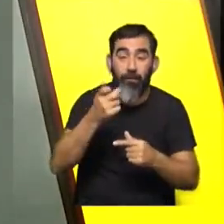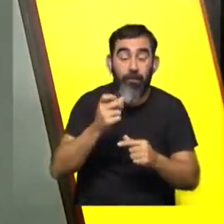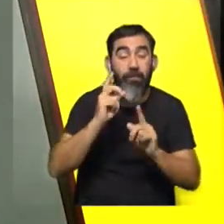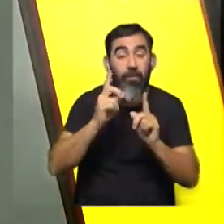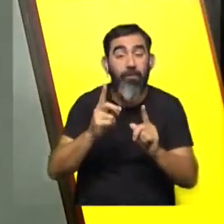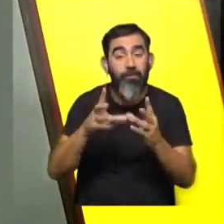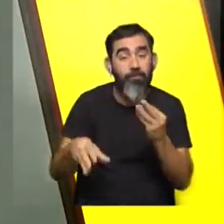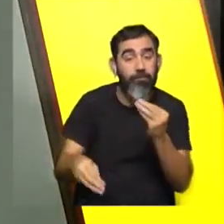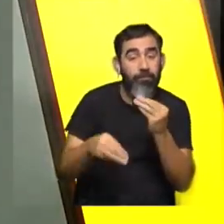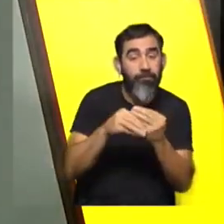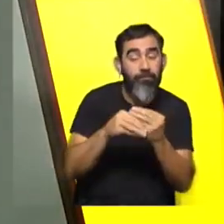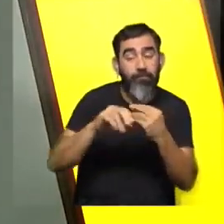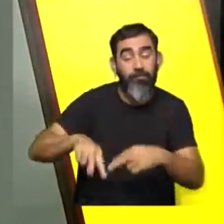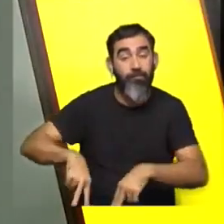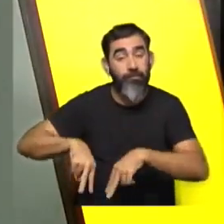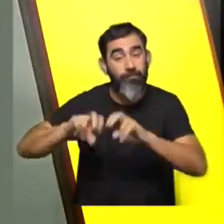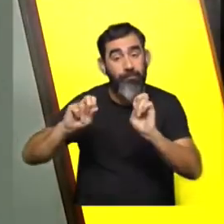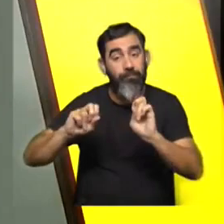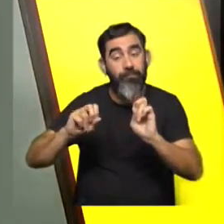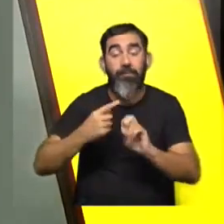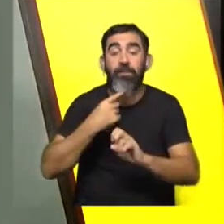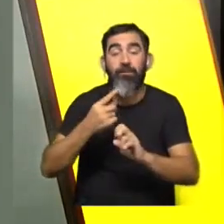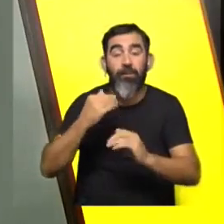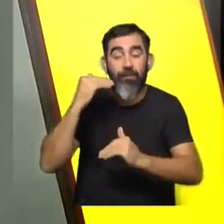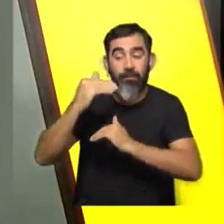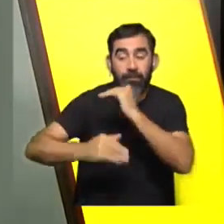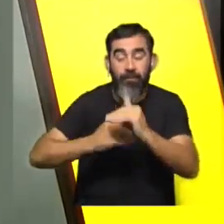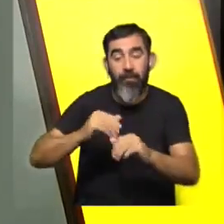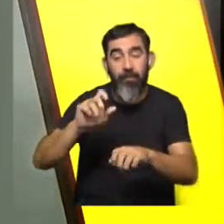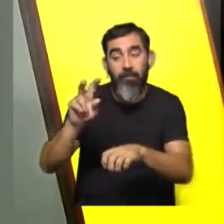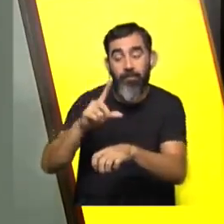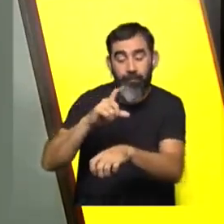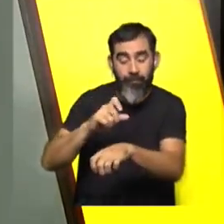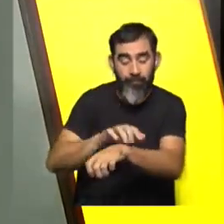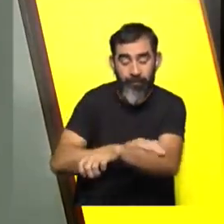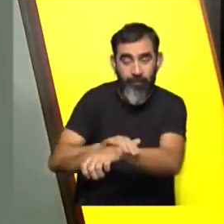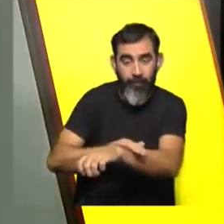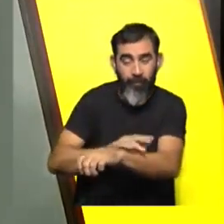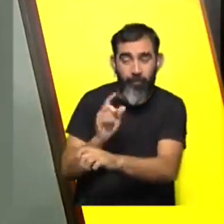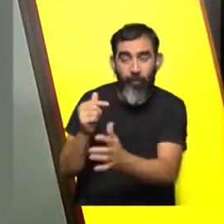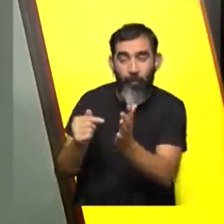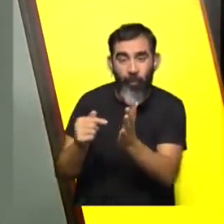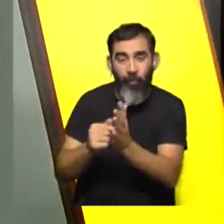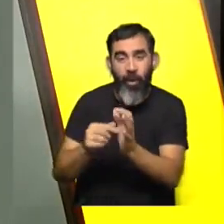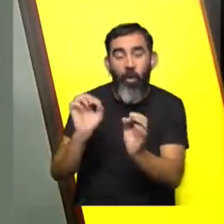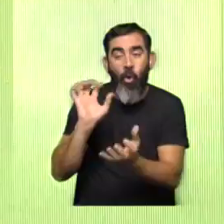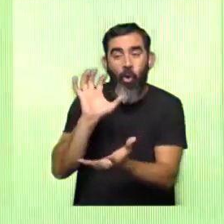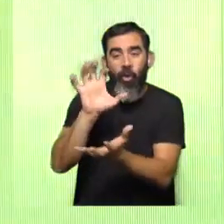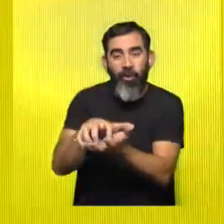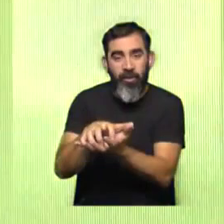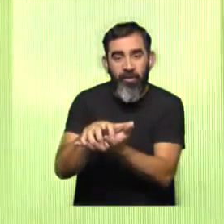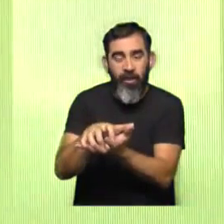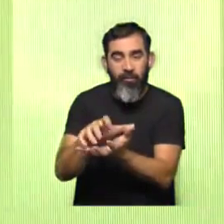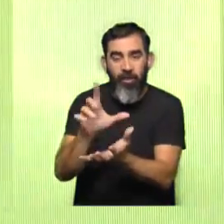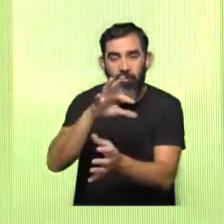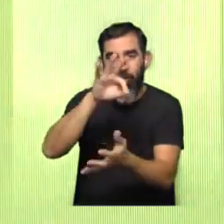se complementan con aquellas investigaciones que pueden servir para desarrollar un repelente específico o trampas, como decía Gonzalo, que